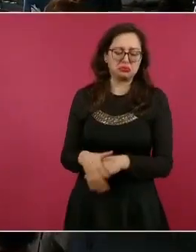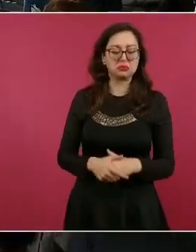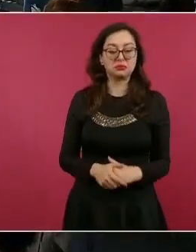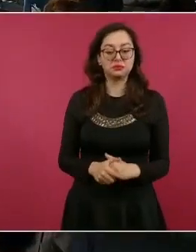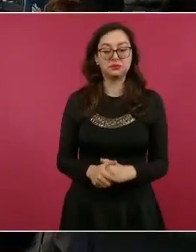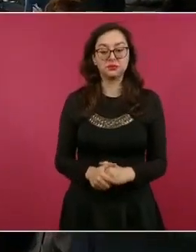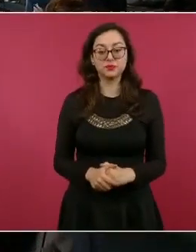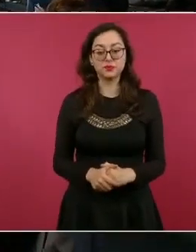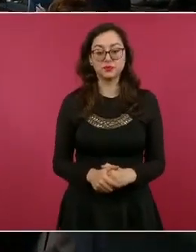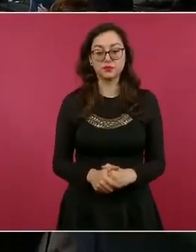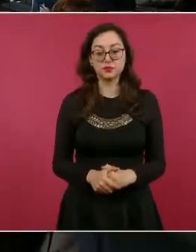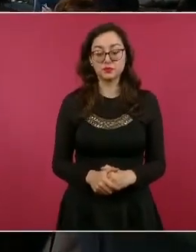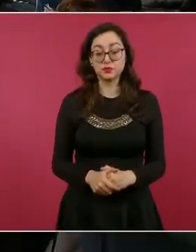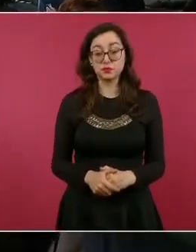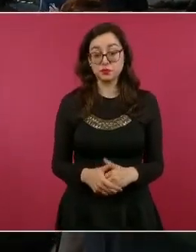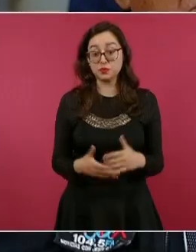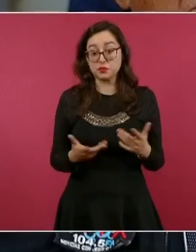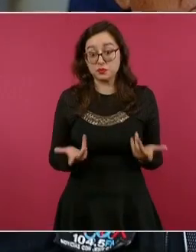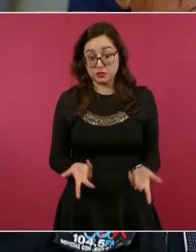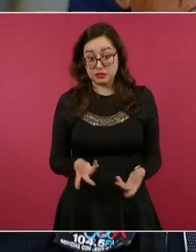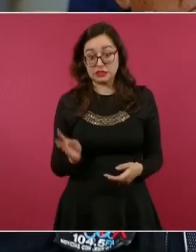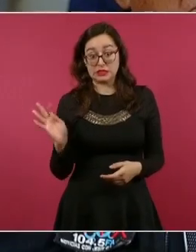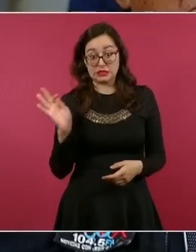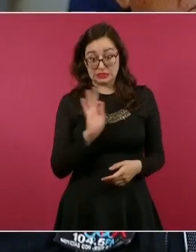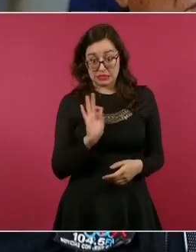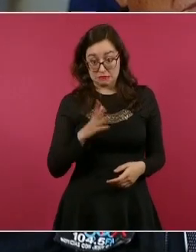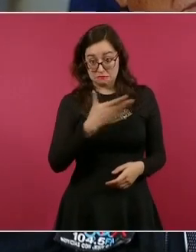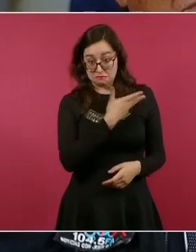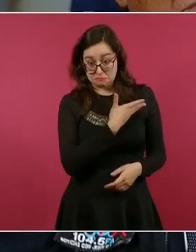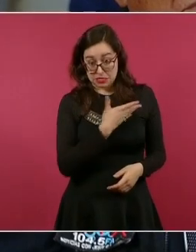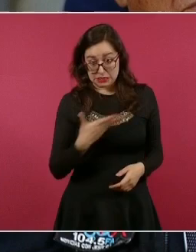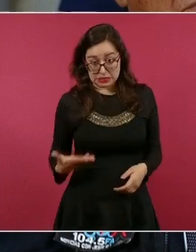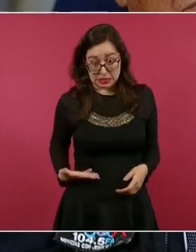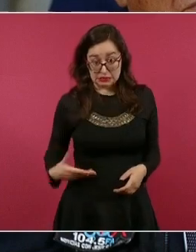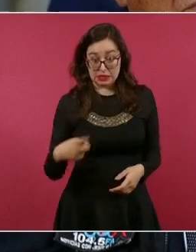suficiente. ¿No buscaría que hubiera esta reunión de mandatarios por este tema?